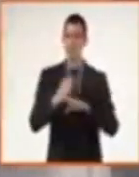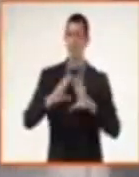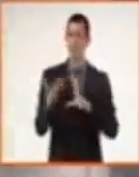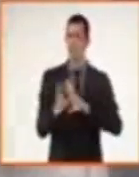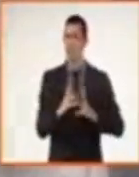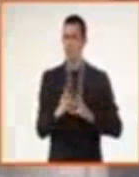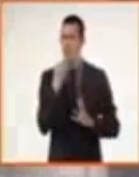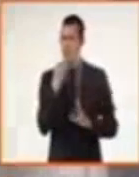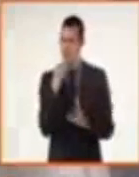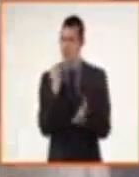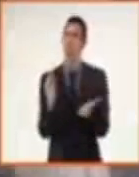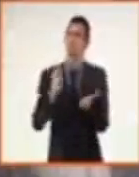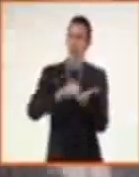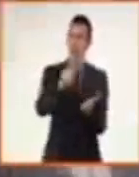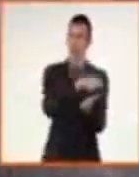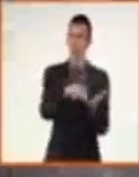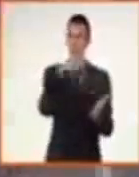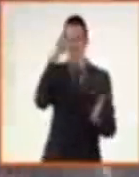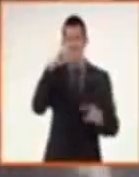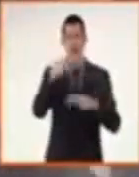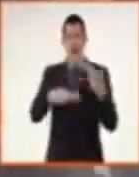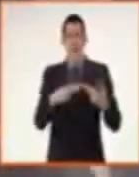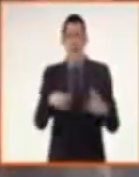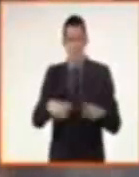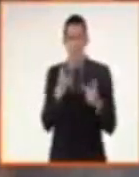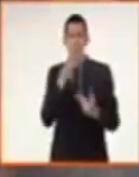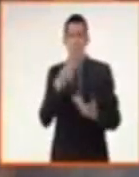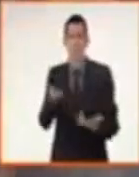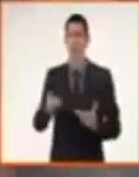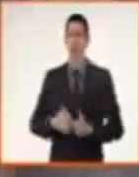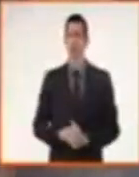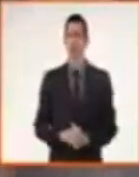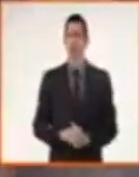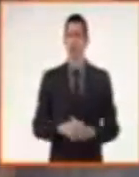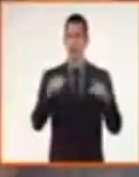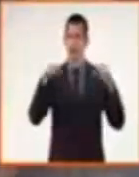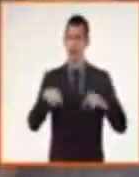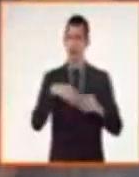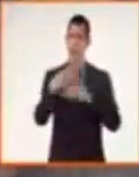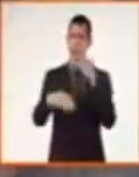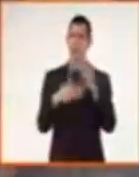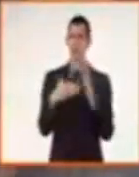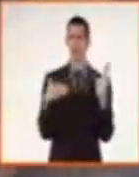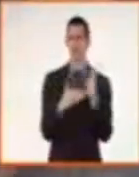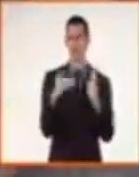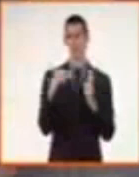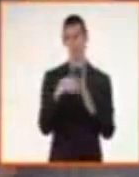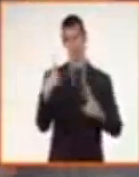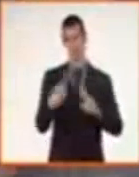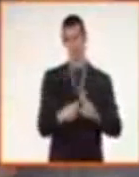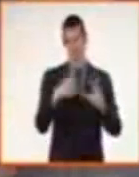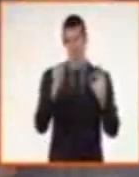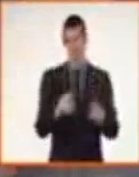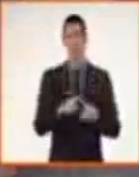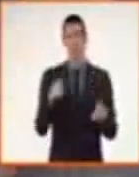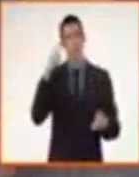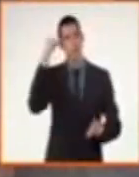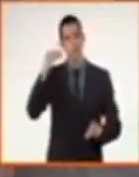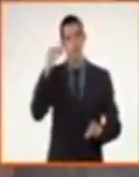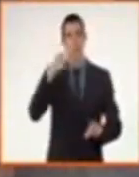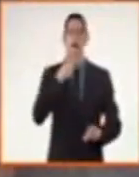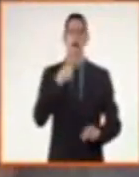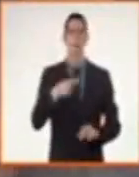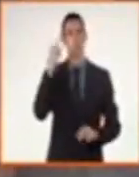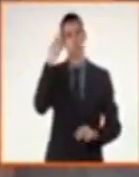tener vacíos, no poco, lo digo, quizás después se depure correctamente quiénes estaban o quiénes no estaban. A mí me pasó una vez que